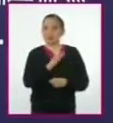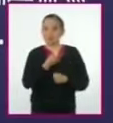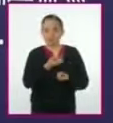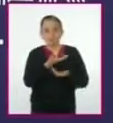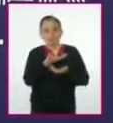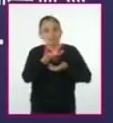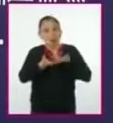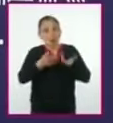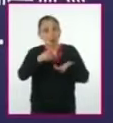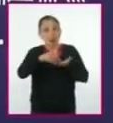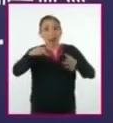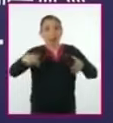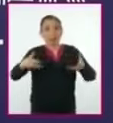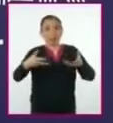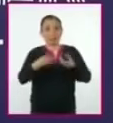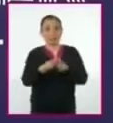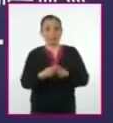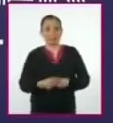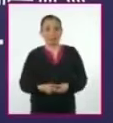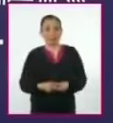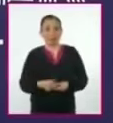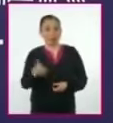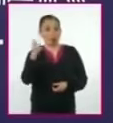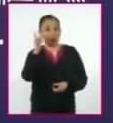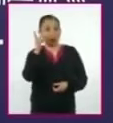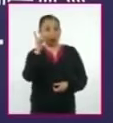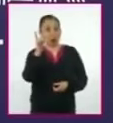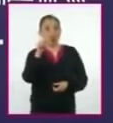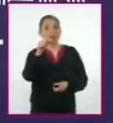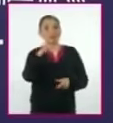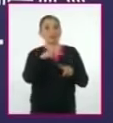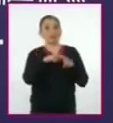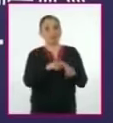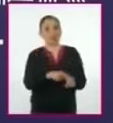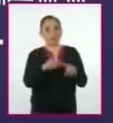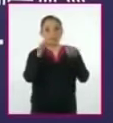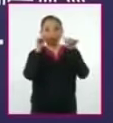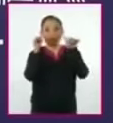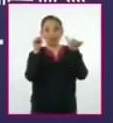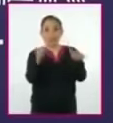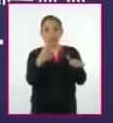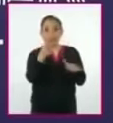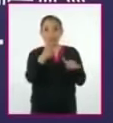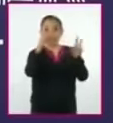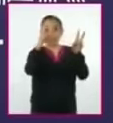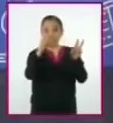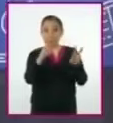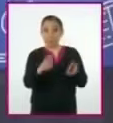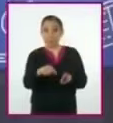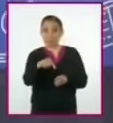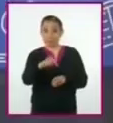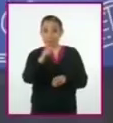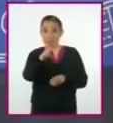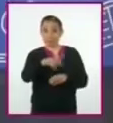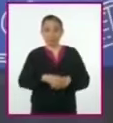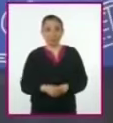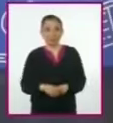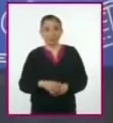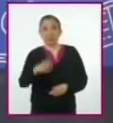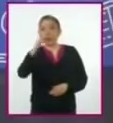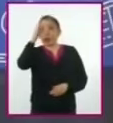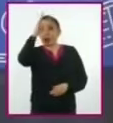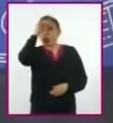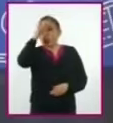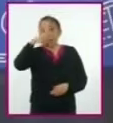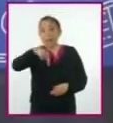compartir este espacio con ustedes. Espero que sigan atentos a esta programación. Recuerden